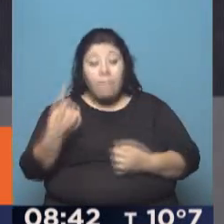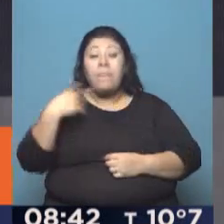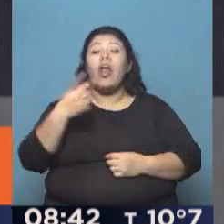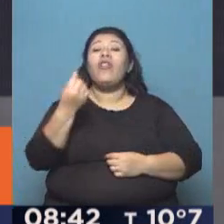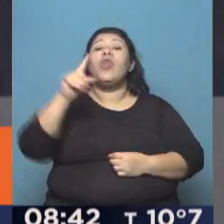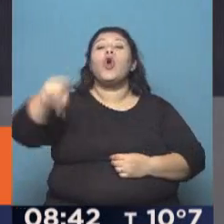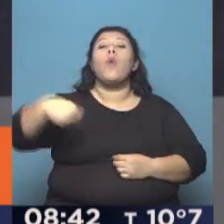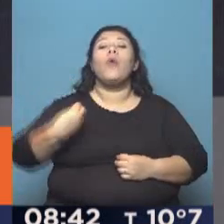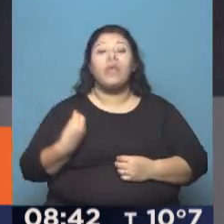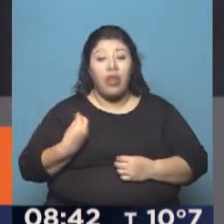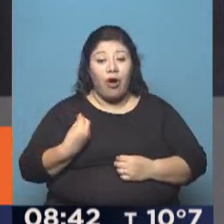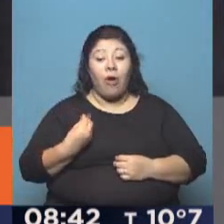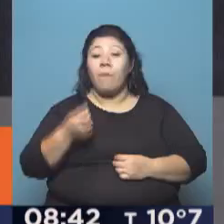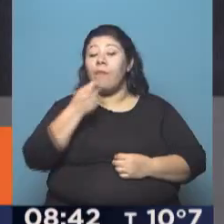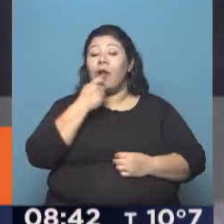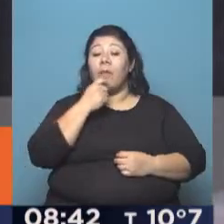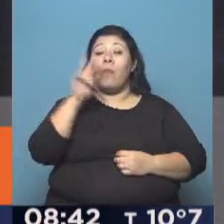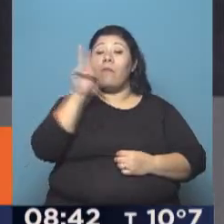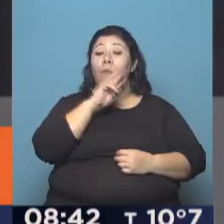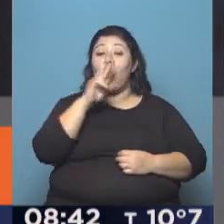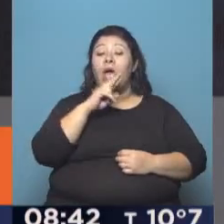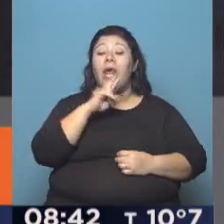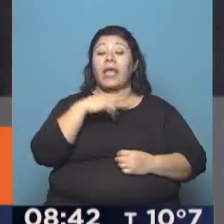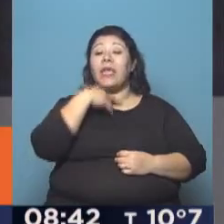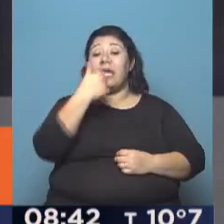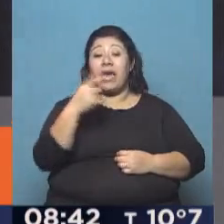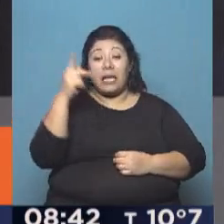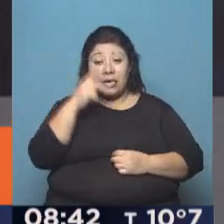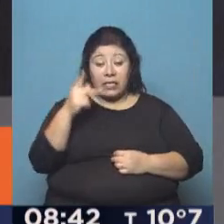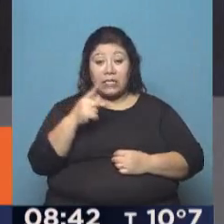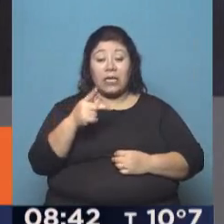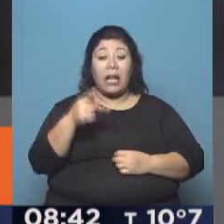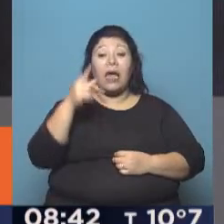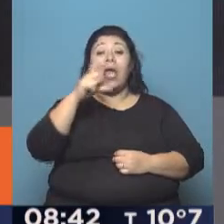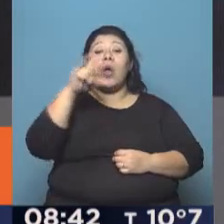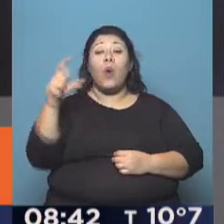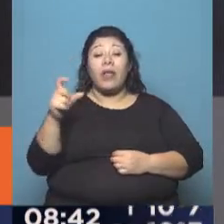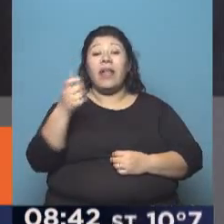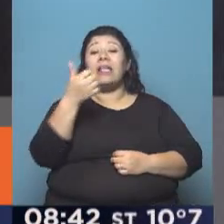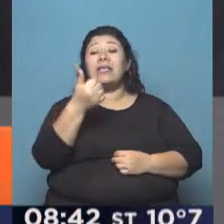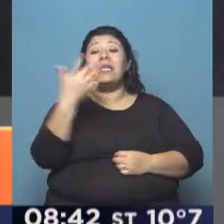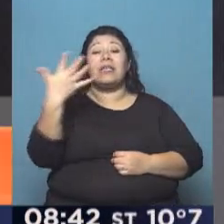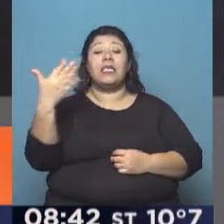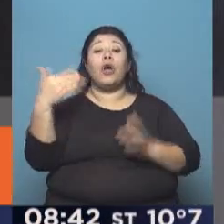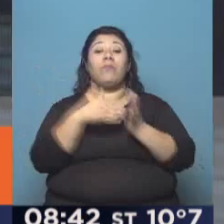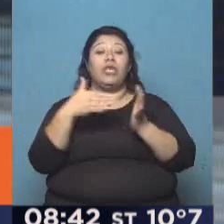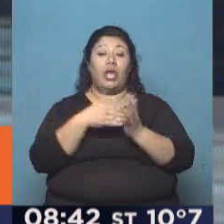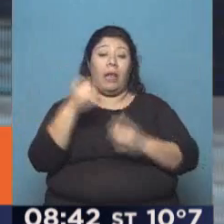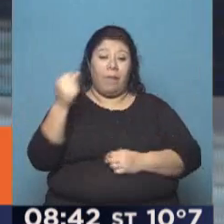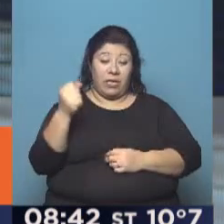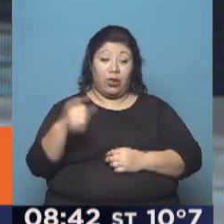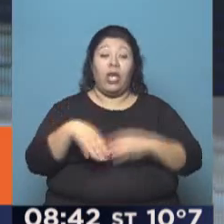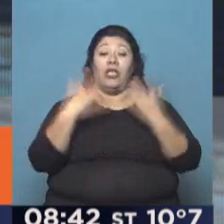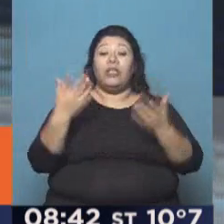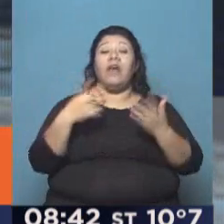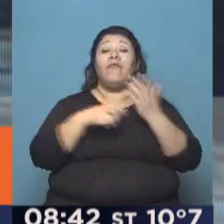esa plata Cómo hace Florencia kishner para tener una cuenta con 65 millones de pesos la verdad entonces lo que el fiscal tiene que hacer